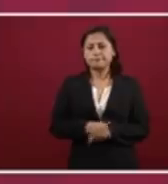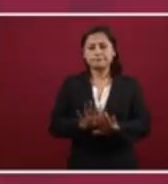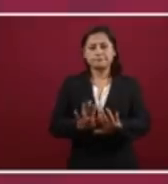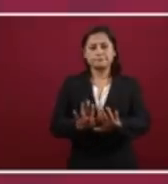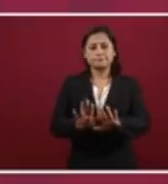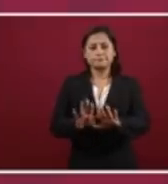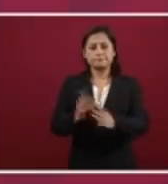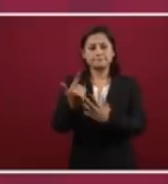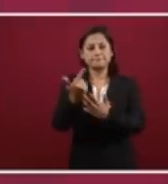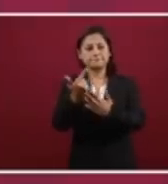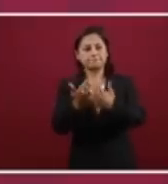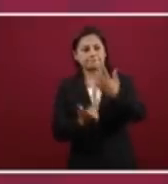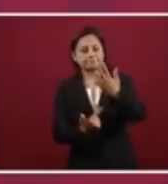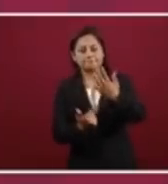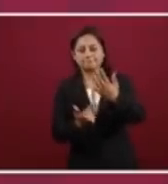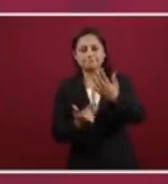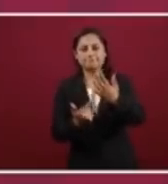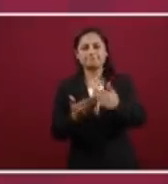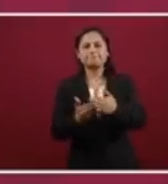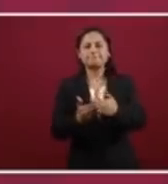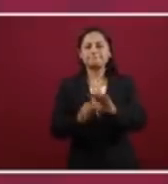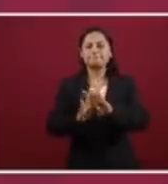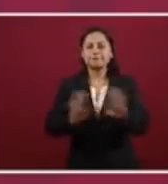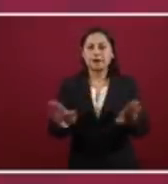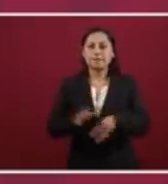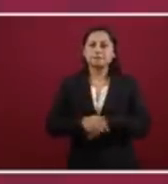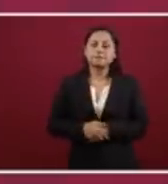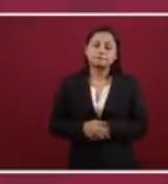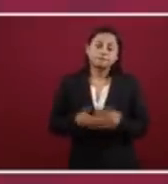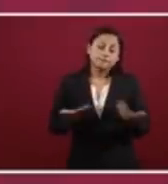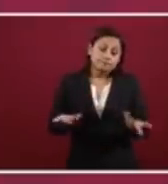dejo. Entonces, tiene que ser gente